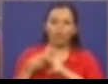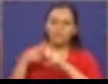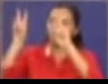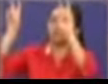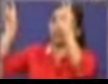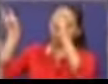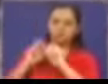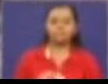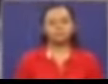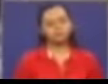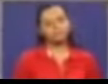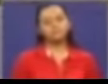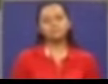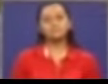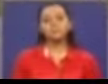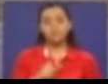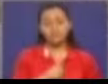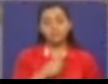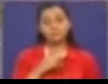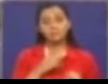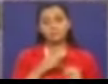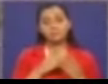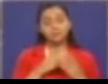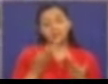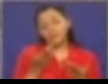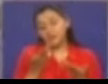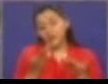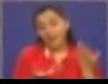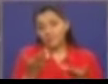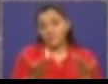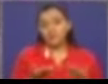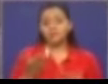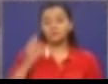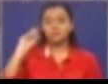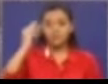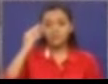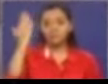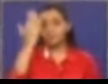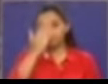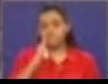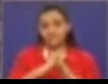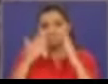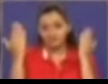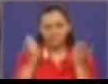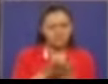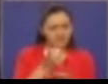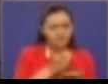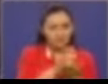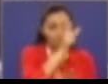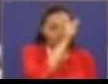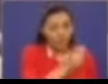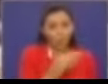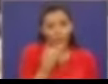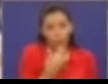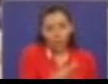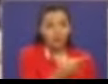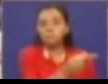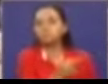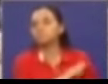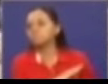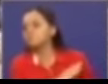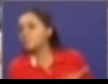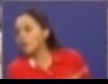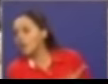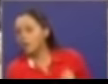capaz, insisto, de presentar a Víctor Jara como el torturador y a Pinochet como el filántropo humanista. Ahora el gobernador de